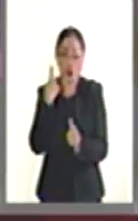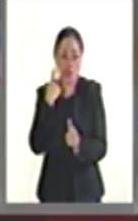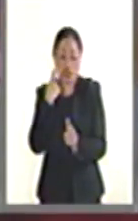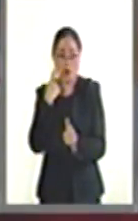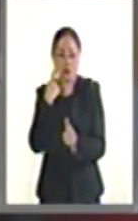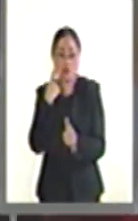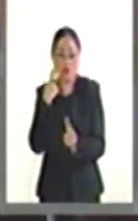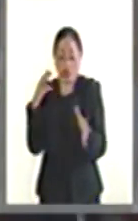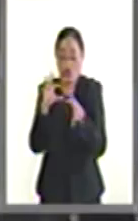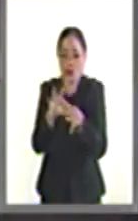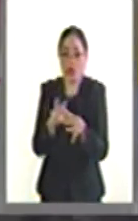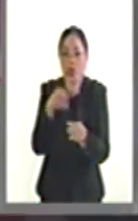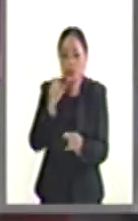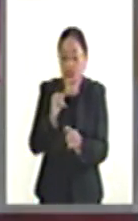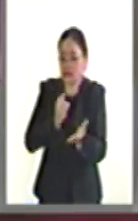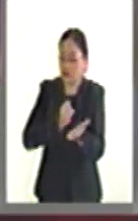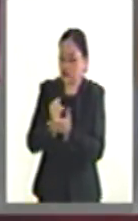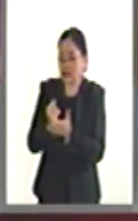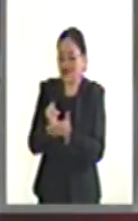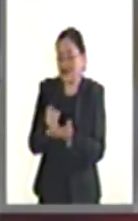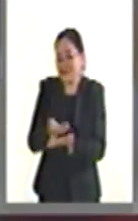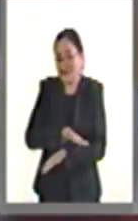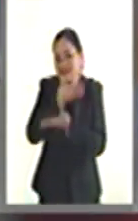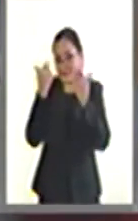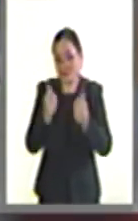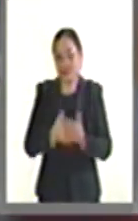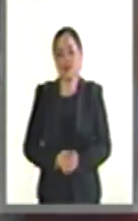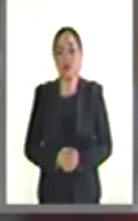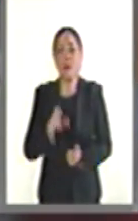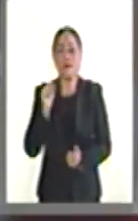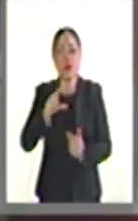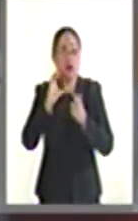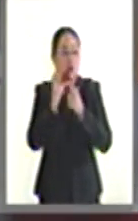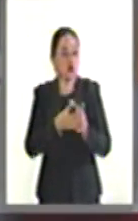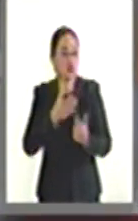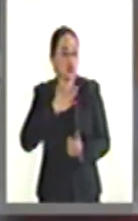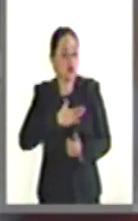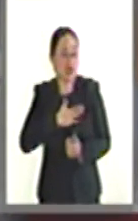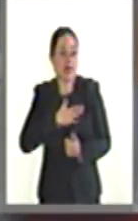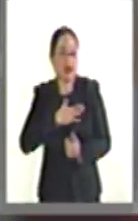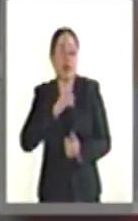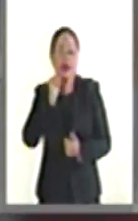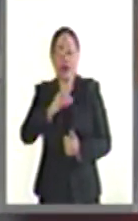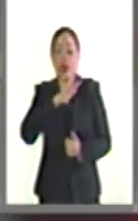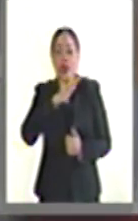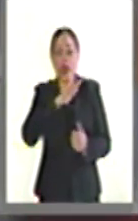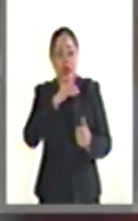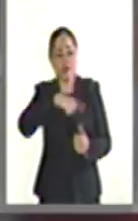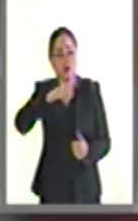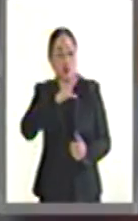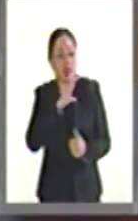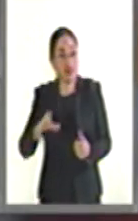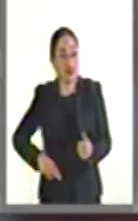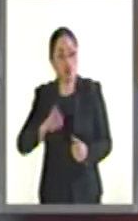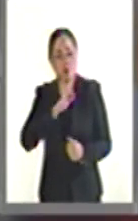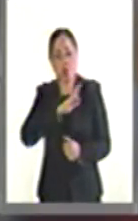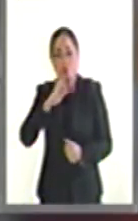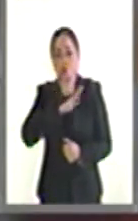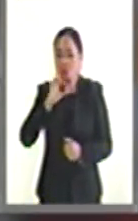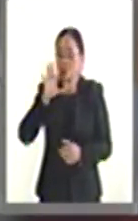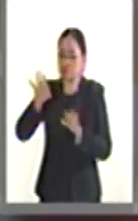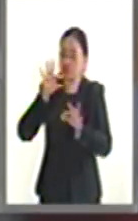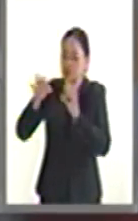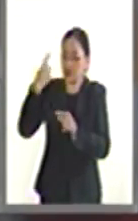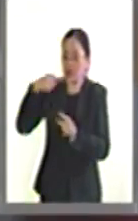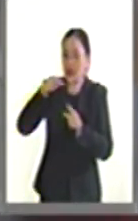partido. El dictamen que presenta la Comisión de Justicia sobre la elegibilidad de los candidatos para ocupar el